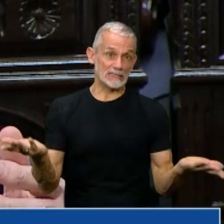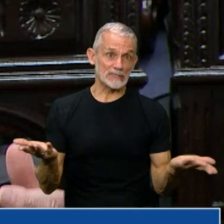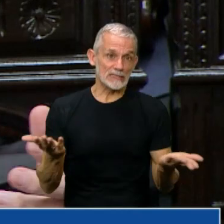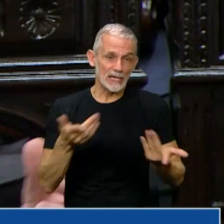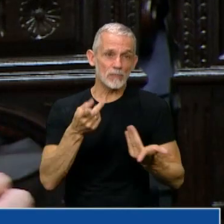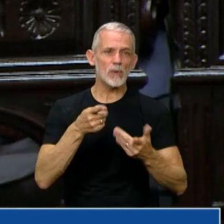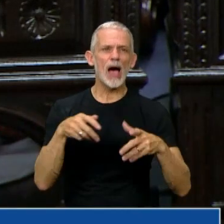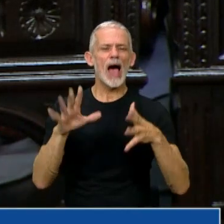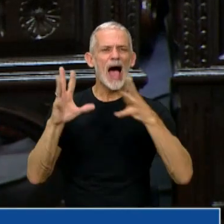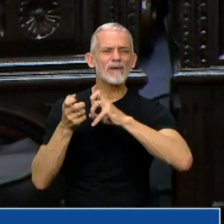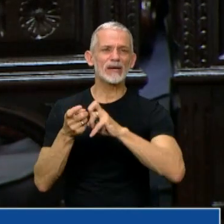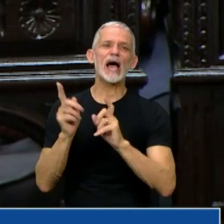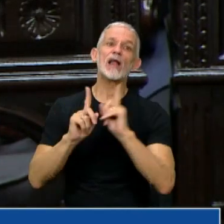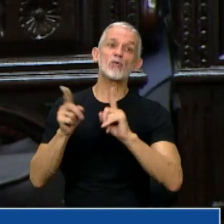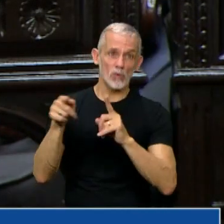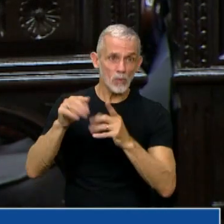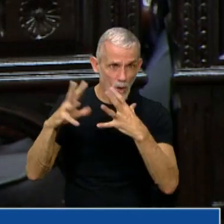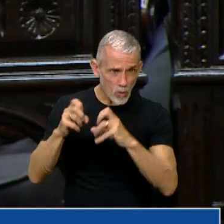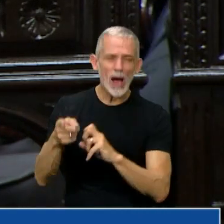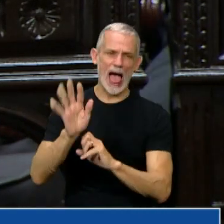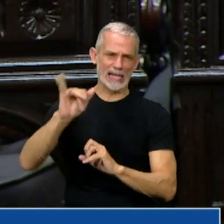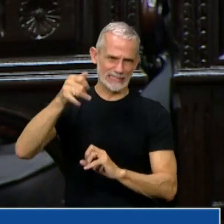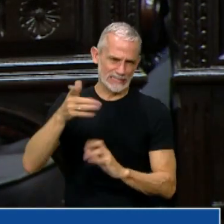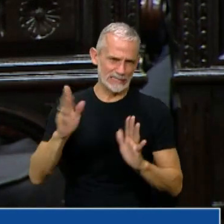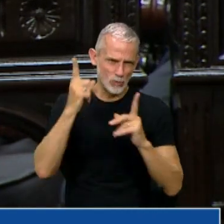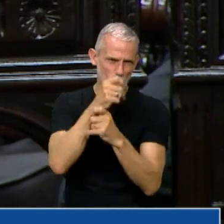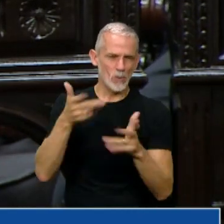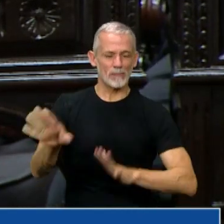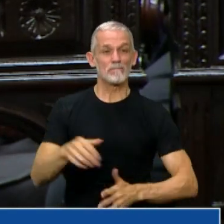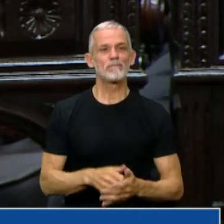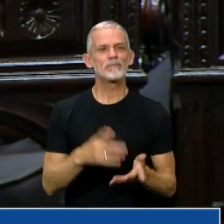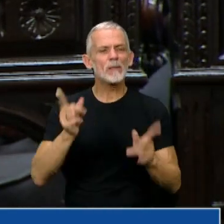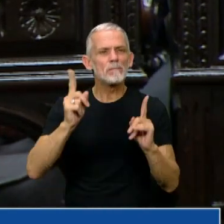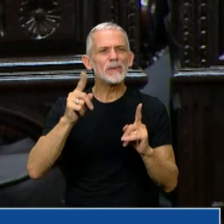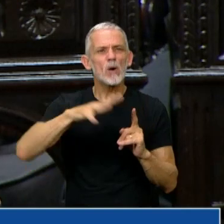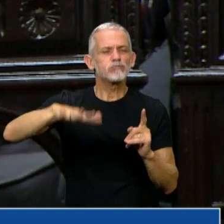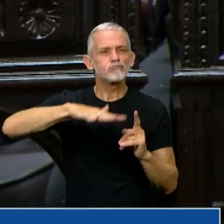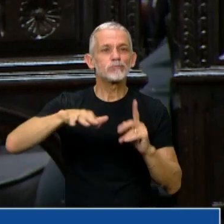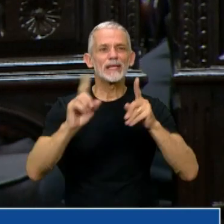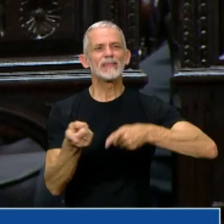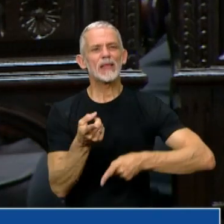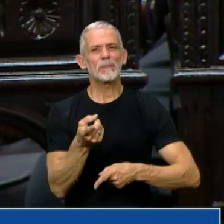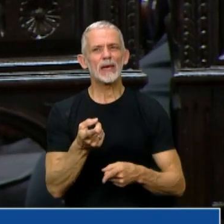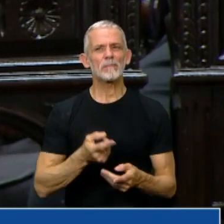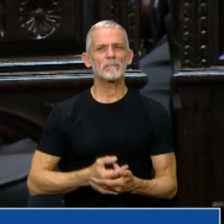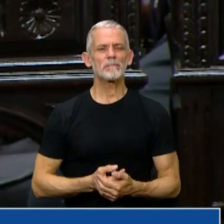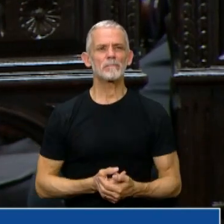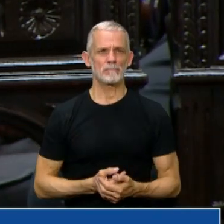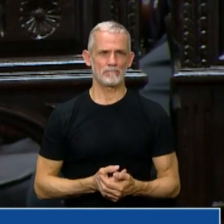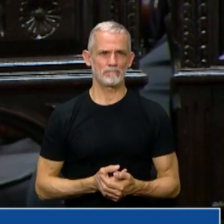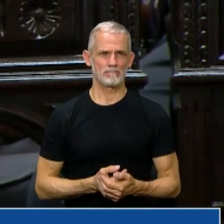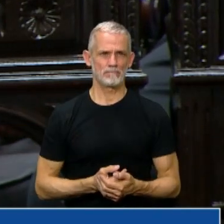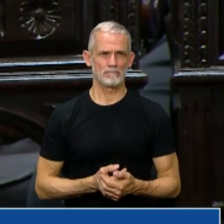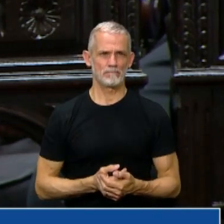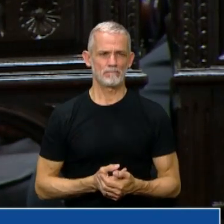que afecten a aquellos que hace falta afectar. En el mismo plano no puedo dejar de mencionar